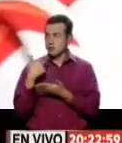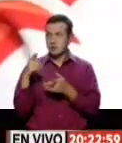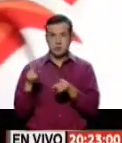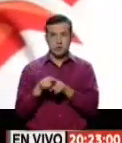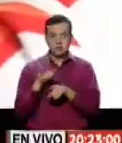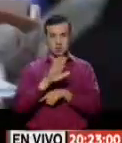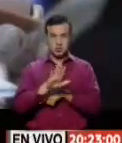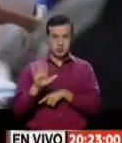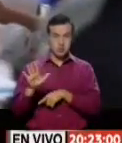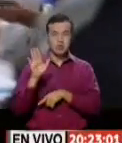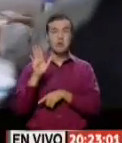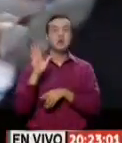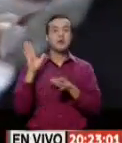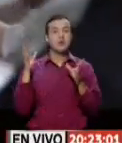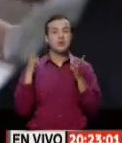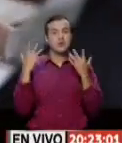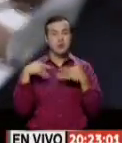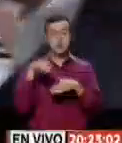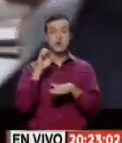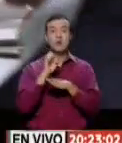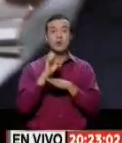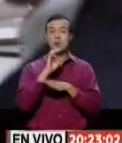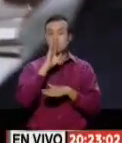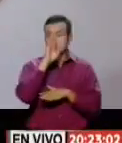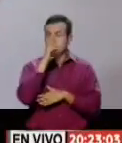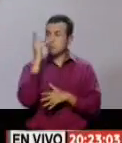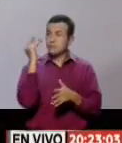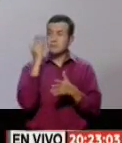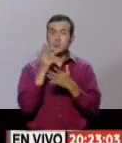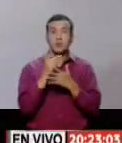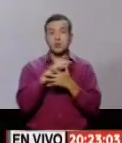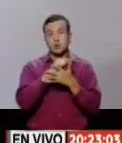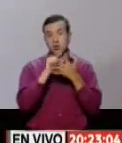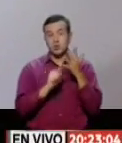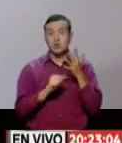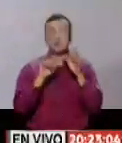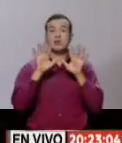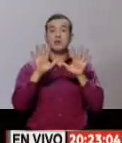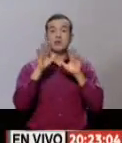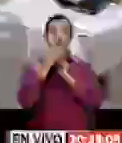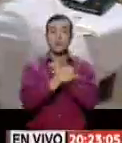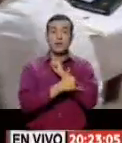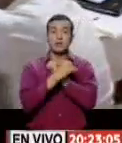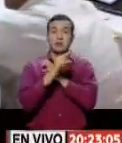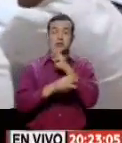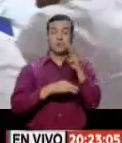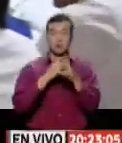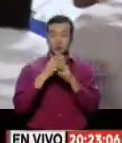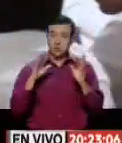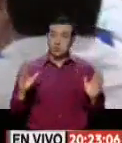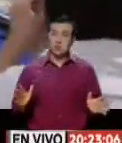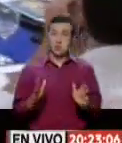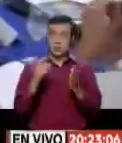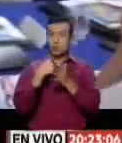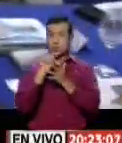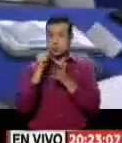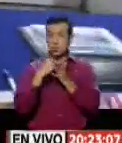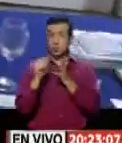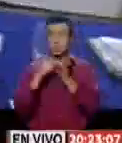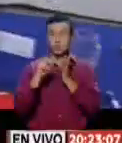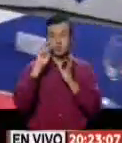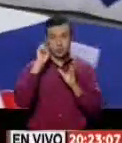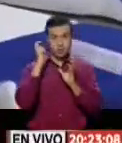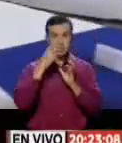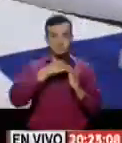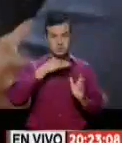gabinete ministerial se conoció que Ecuador ha sido incorporado a un listado de 10 países en el mundo que promueven y cumplen el denominado